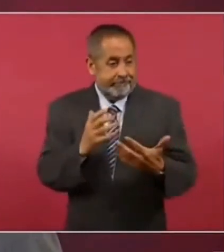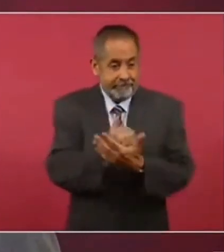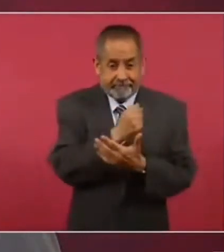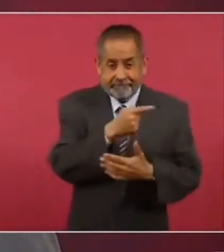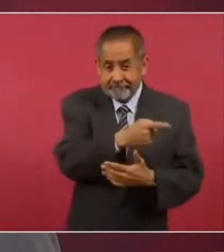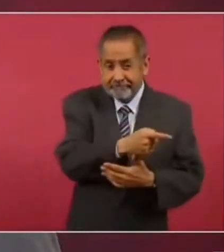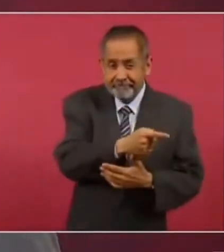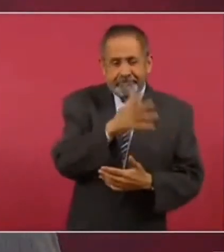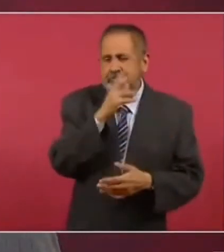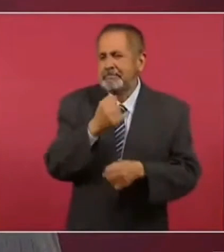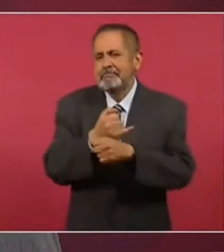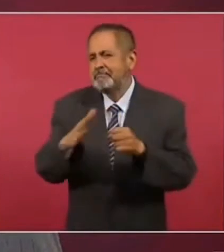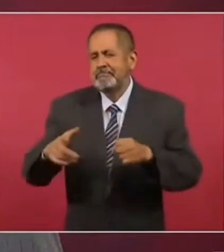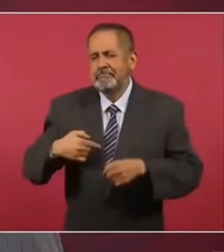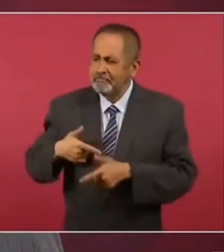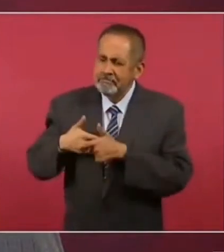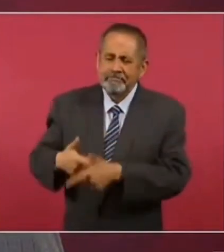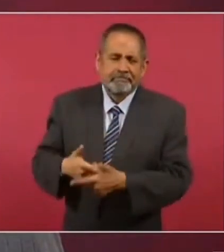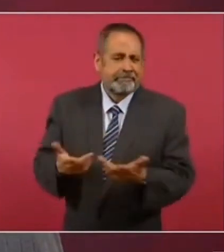imposible.